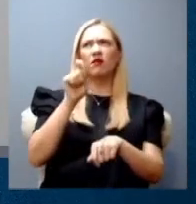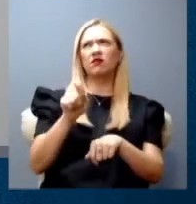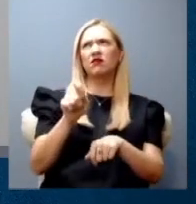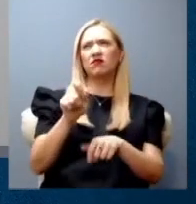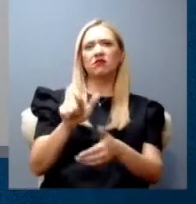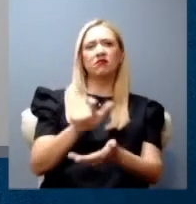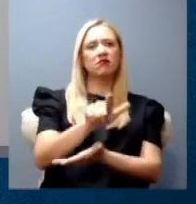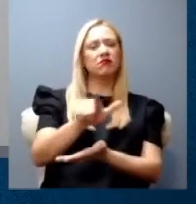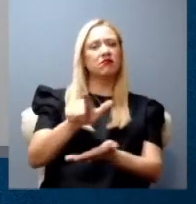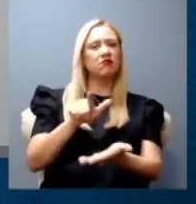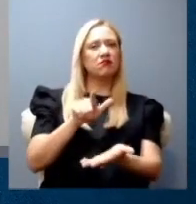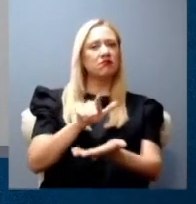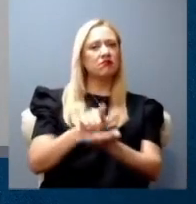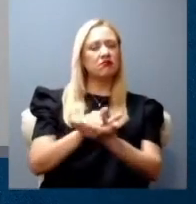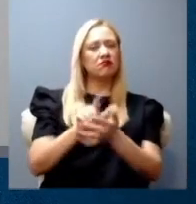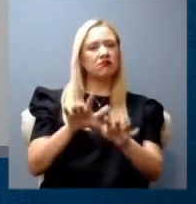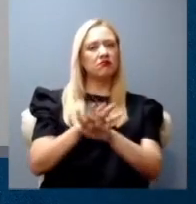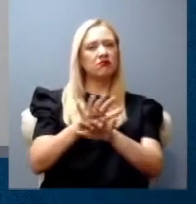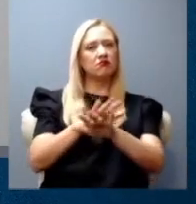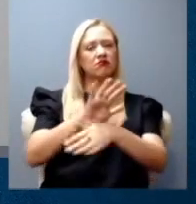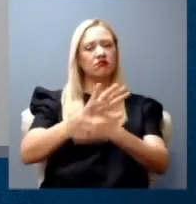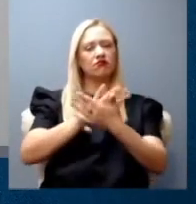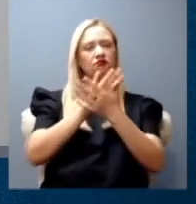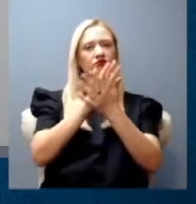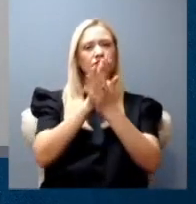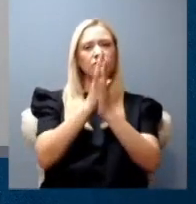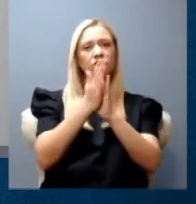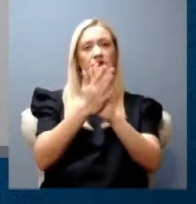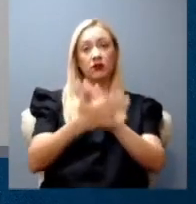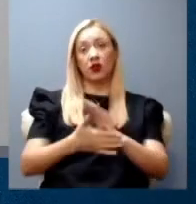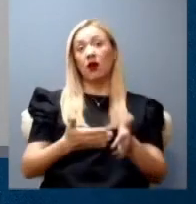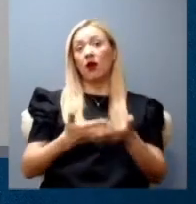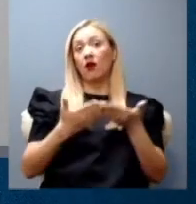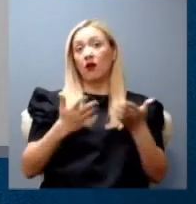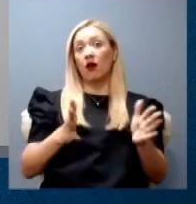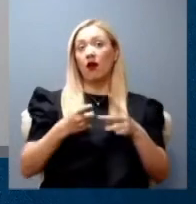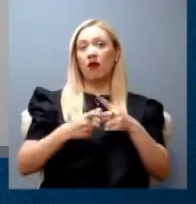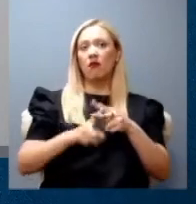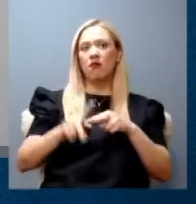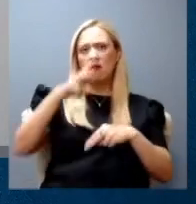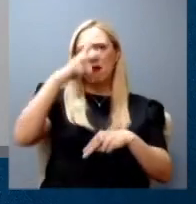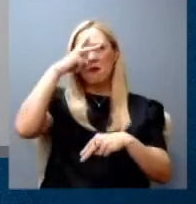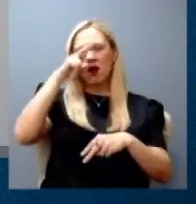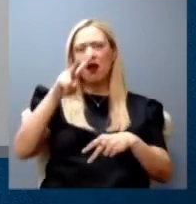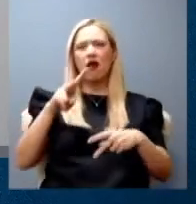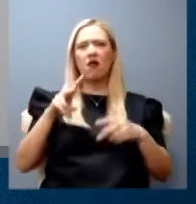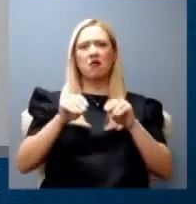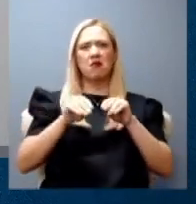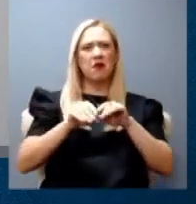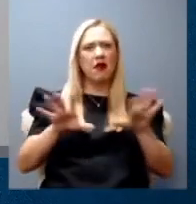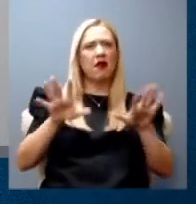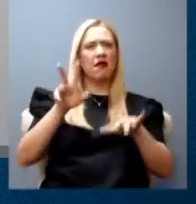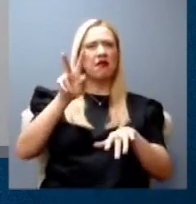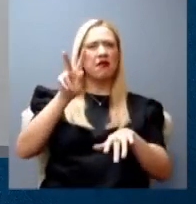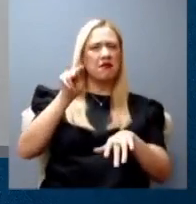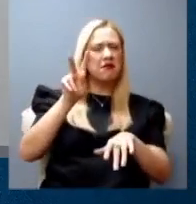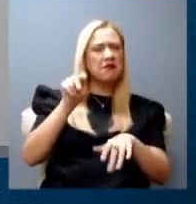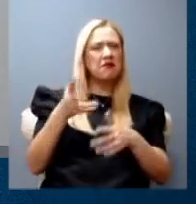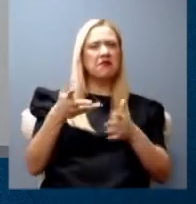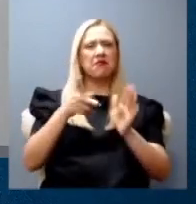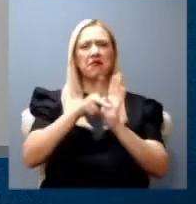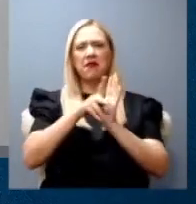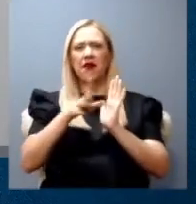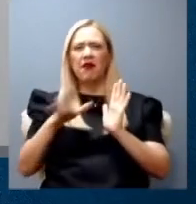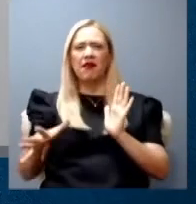que se empieza también a tener mucha presencia en la discusión mexicana, en los medios de comunicación, en blogs, en